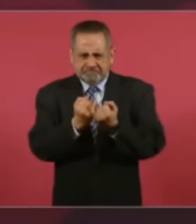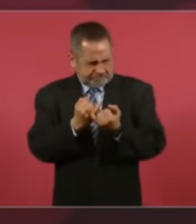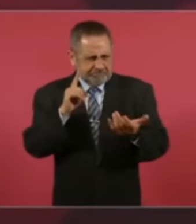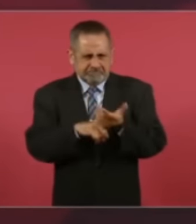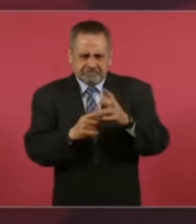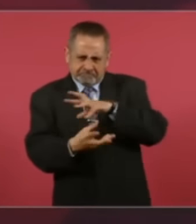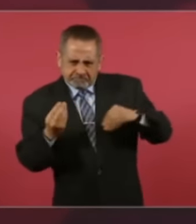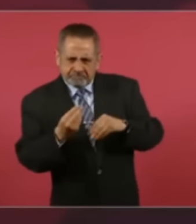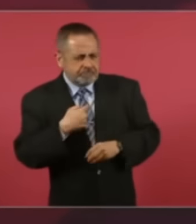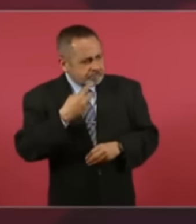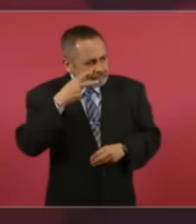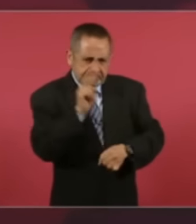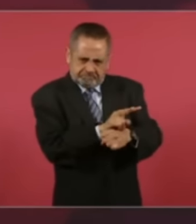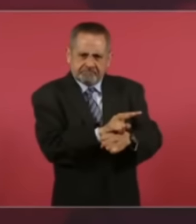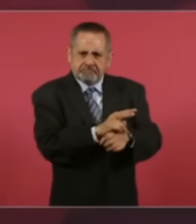estos organismos,